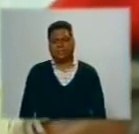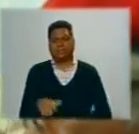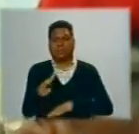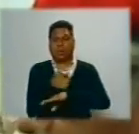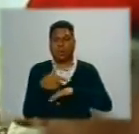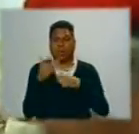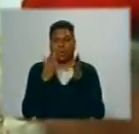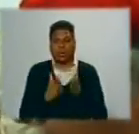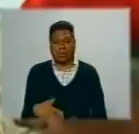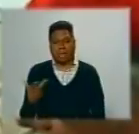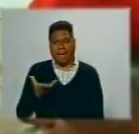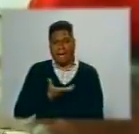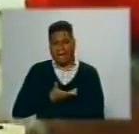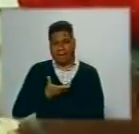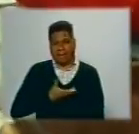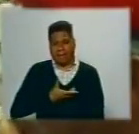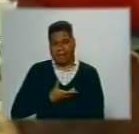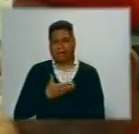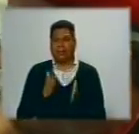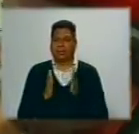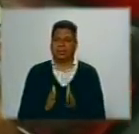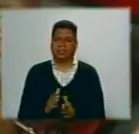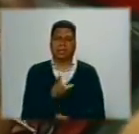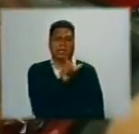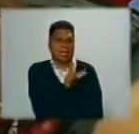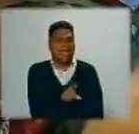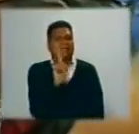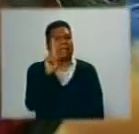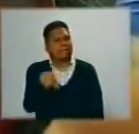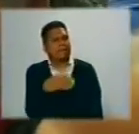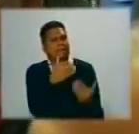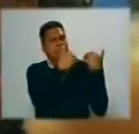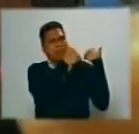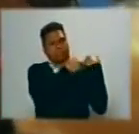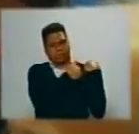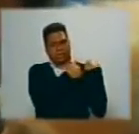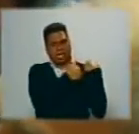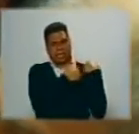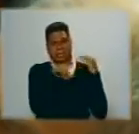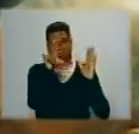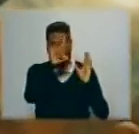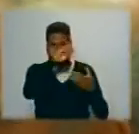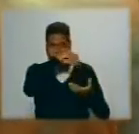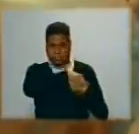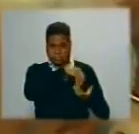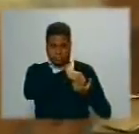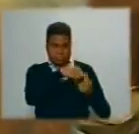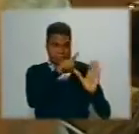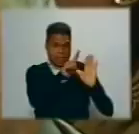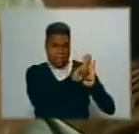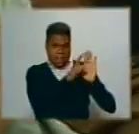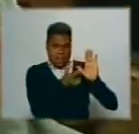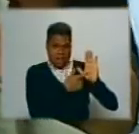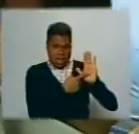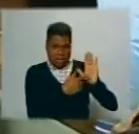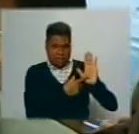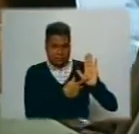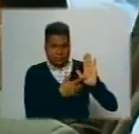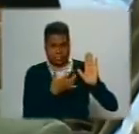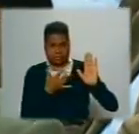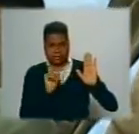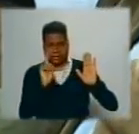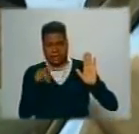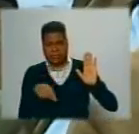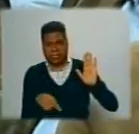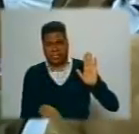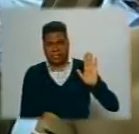gobernadores, los alcaldes también tienen responsabilidades dentro de esta ley. Esta ley forma también una